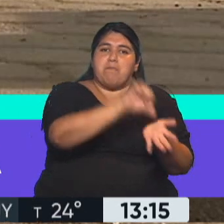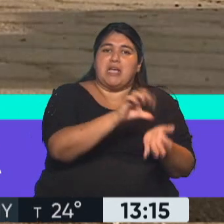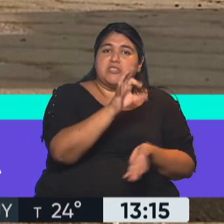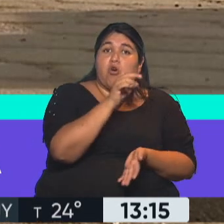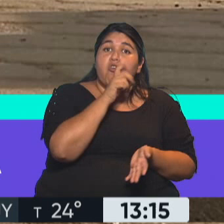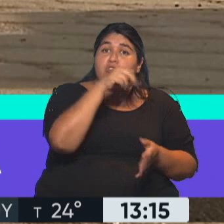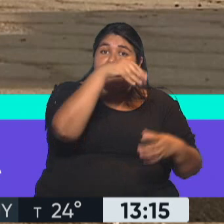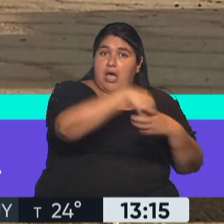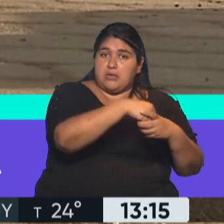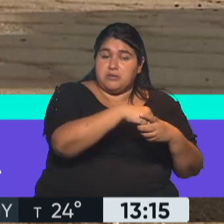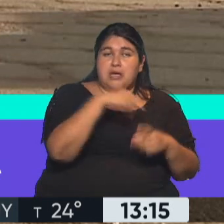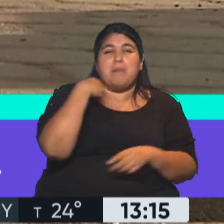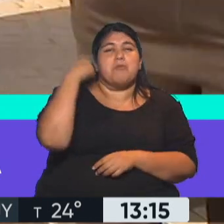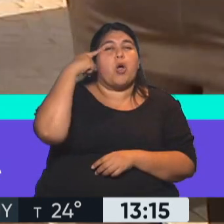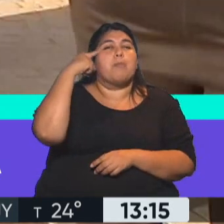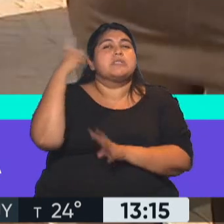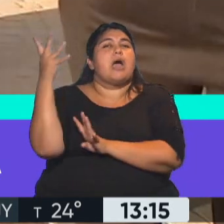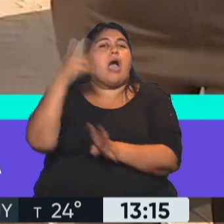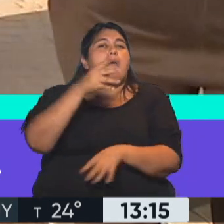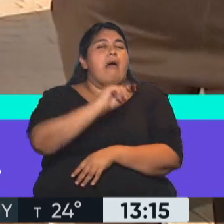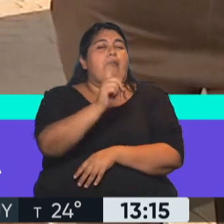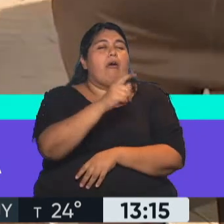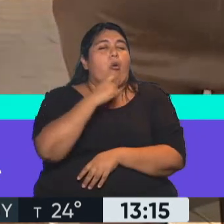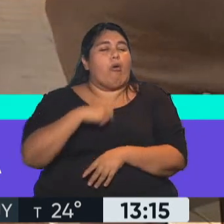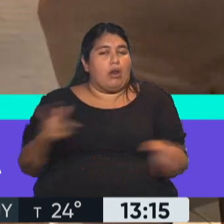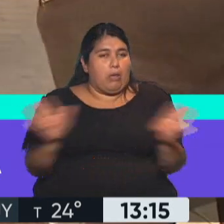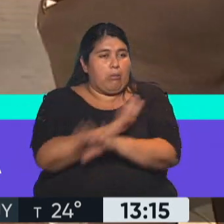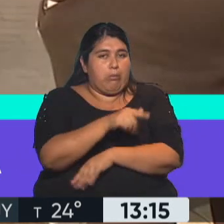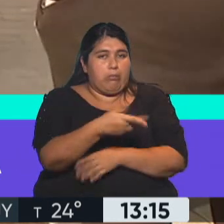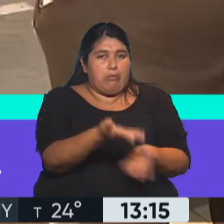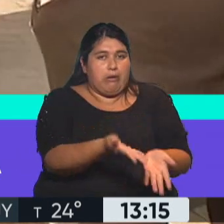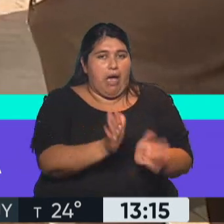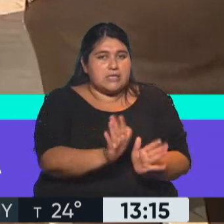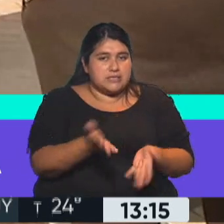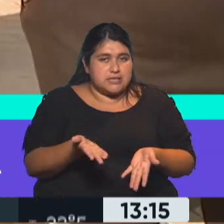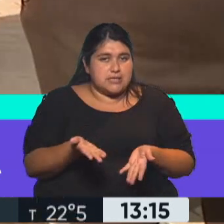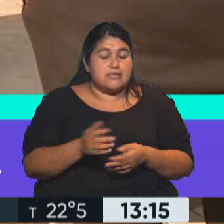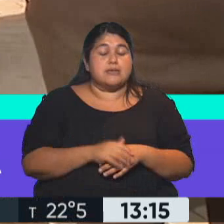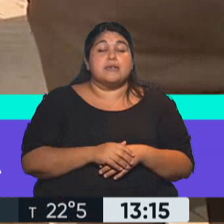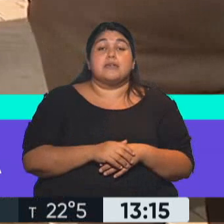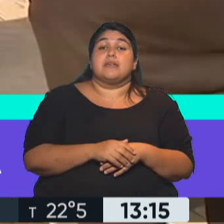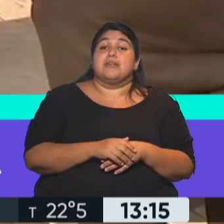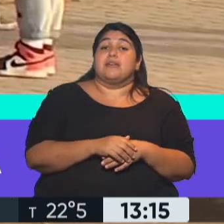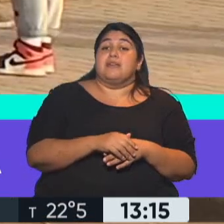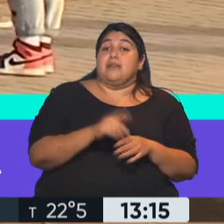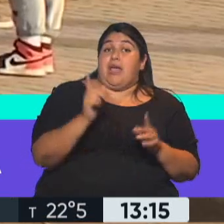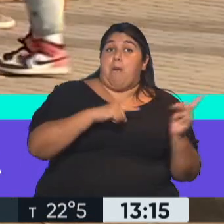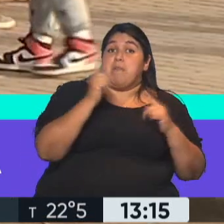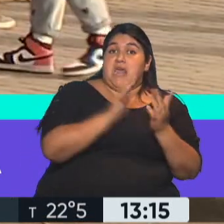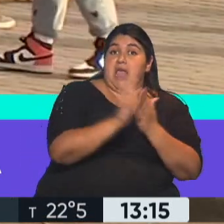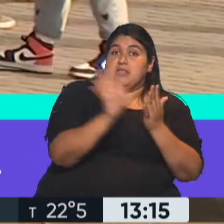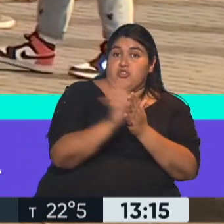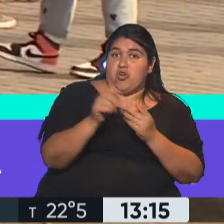pensábamos que Rusia no iba a bombardear Kiev y sin embargo ya vimos todo lo que pasó. Respecto a la crisis migratoria, nosotros